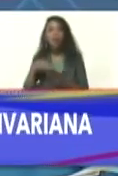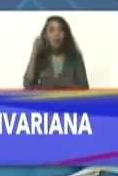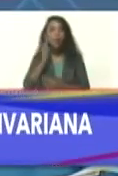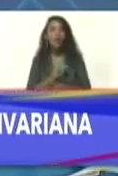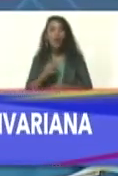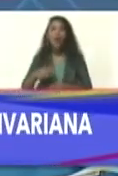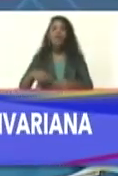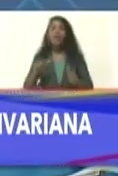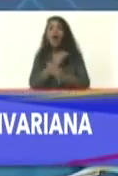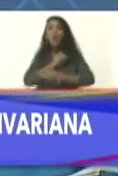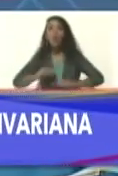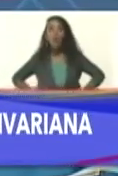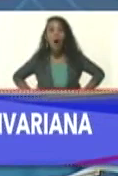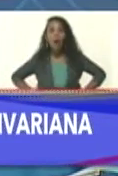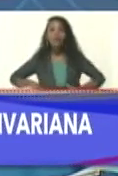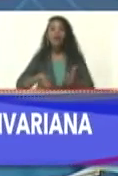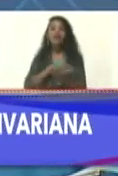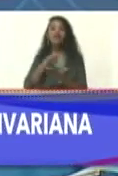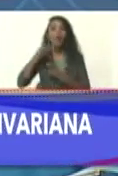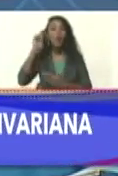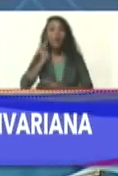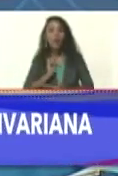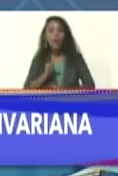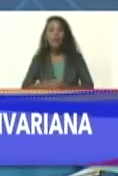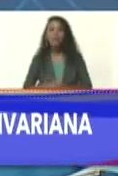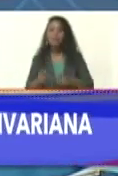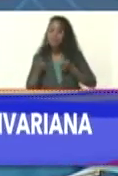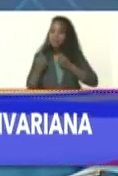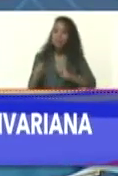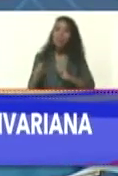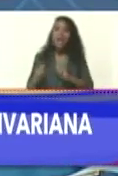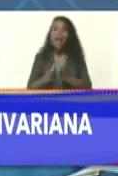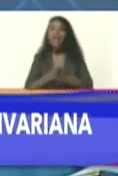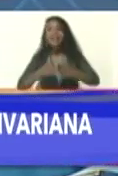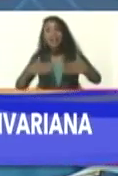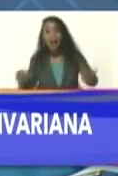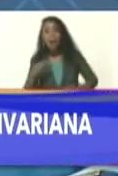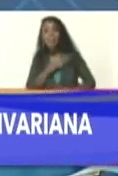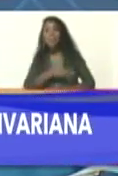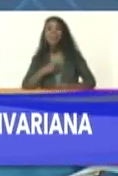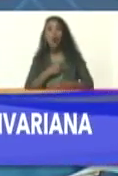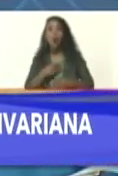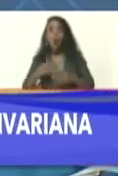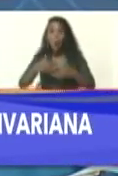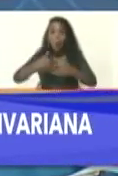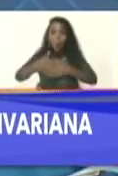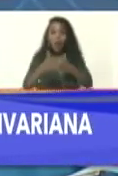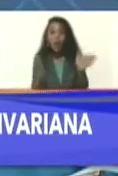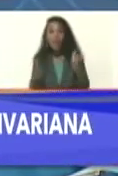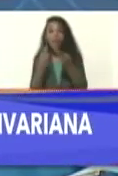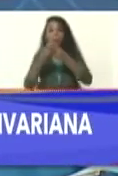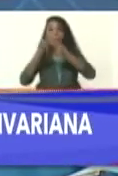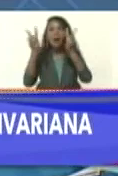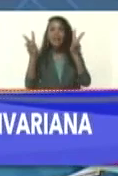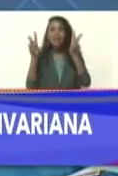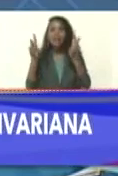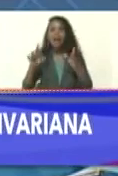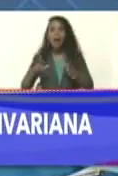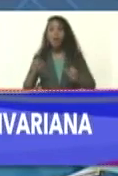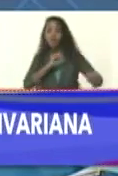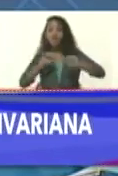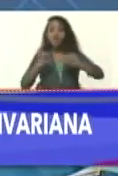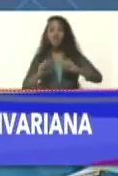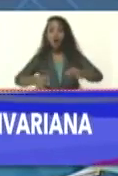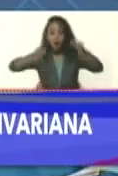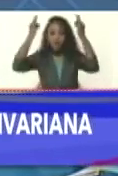Guardia Nacional Bolivariana. Se trata de la gran misión Cuadrantes de Paz, que será activada oficialmente